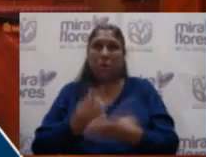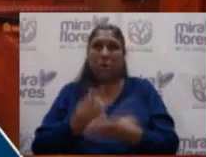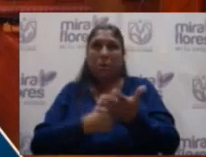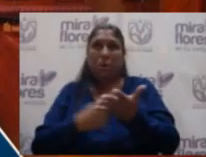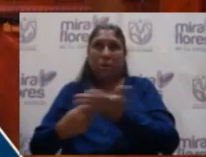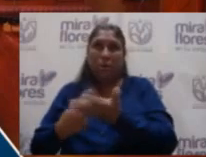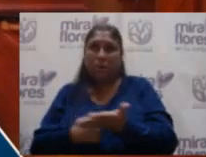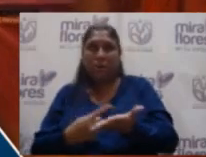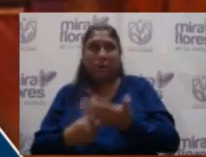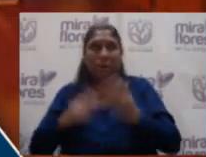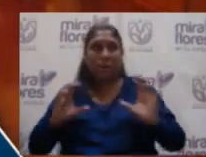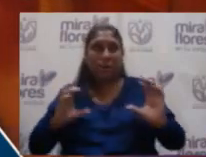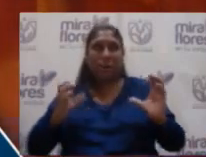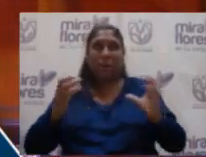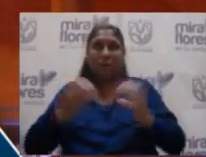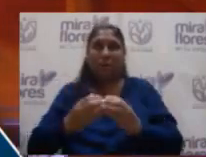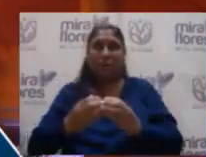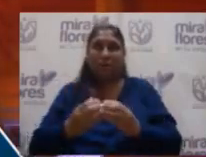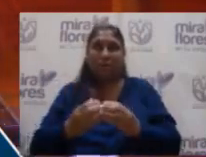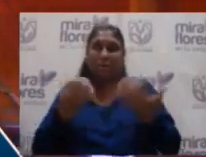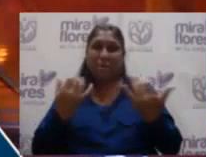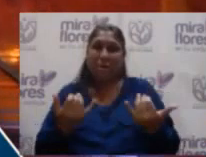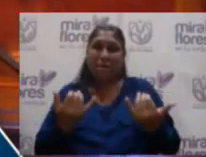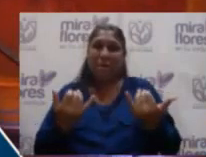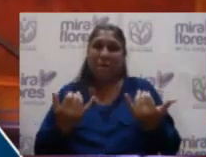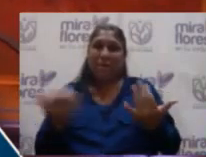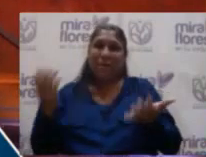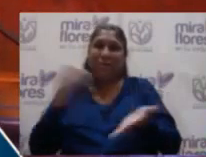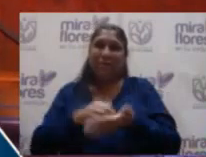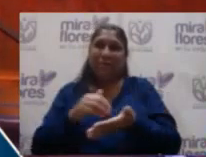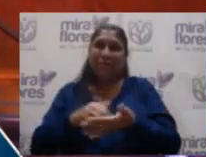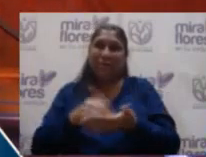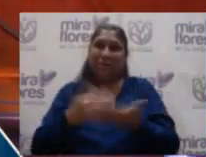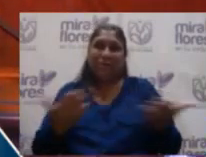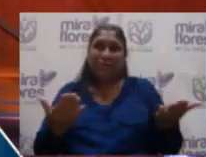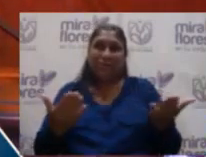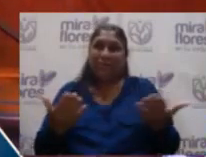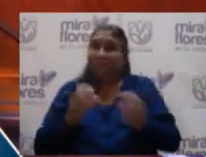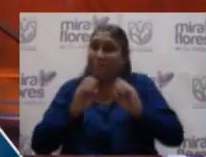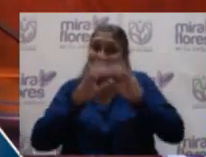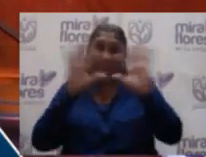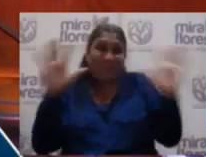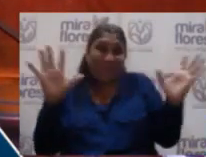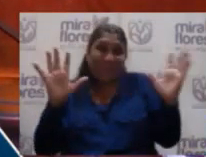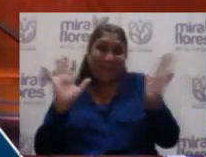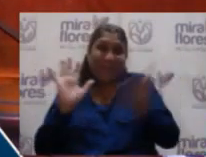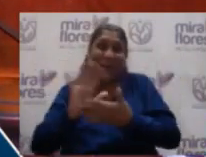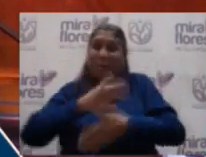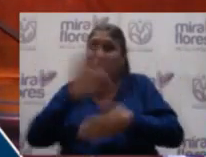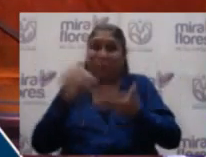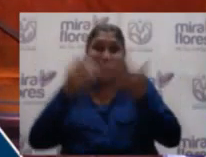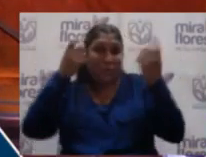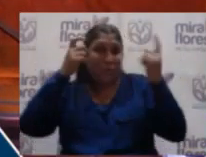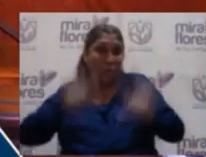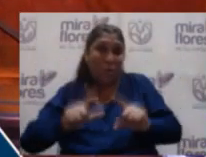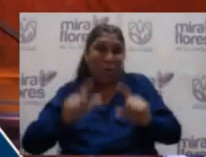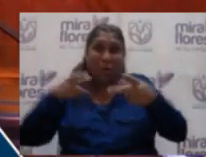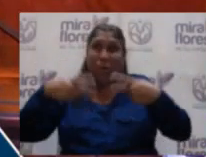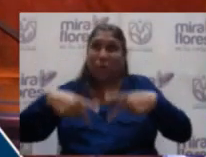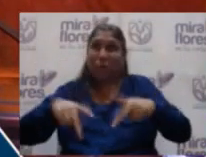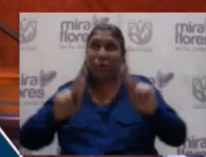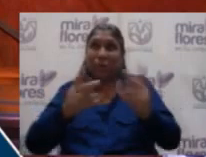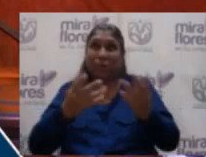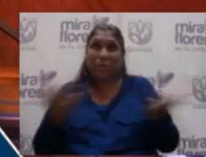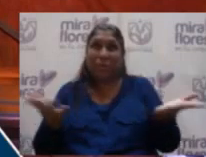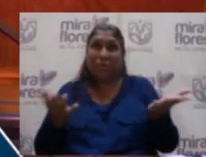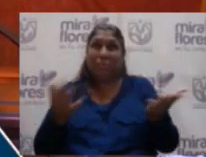¿no? Procederemos a, creo que esto es claro, es evidente que estamos de acuerdo con la licencia. Aquellos miembros del consejo